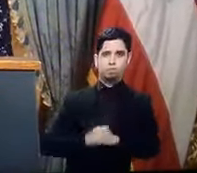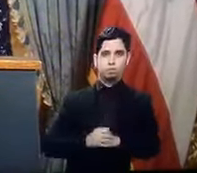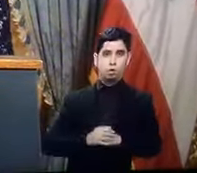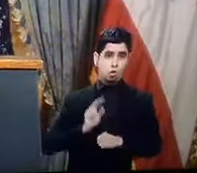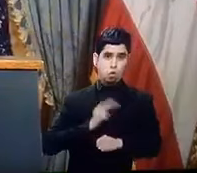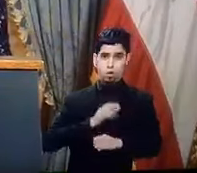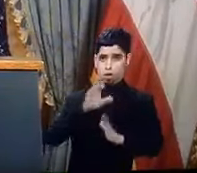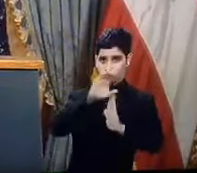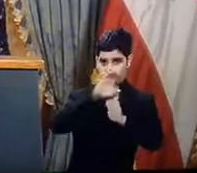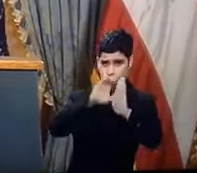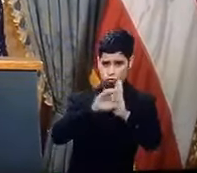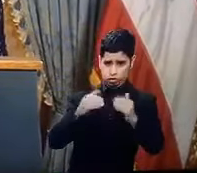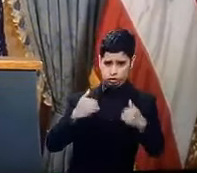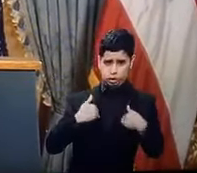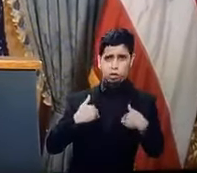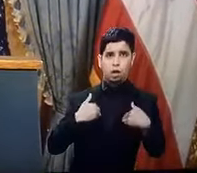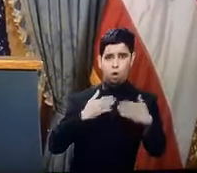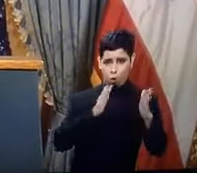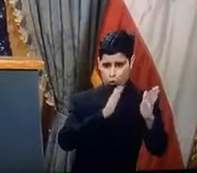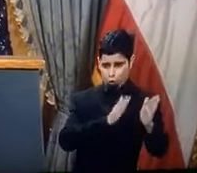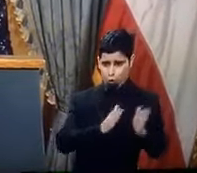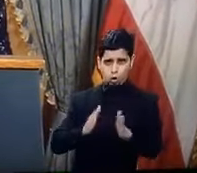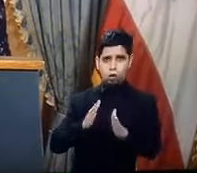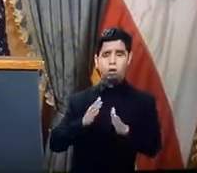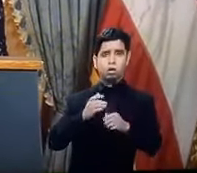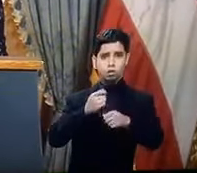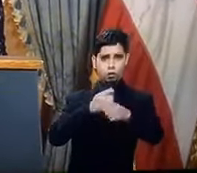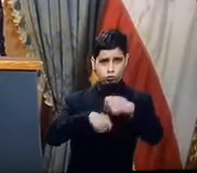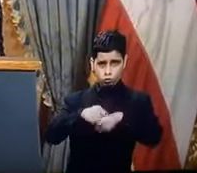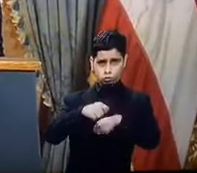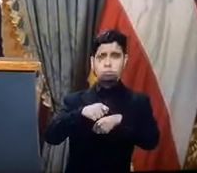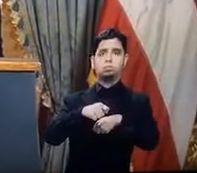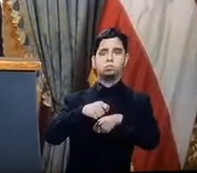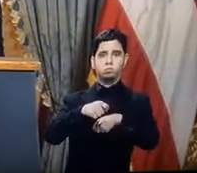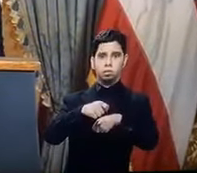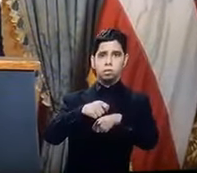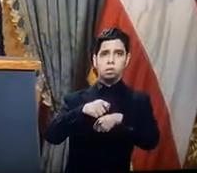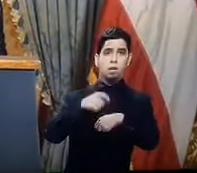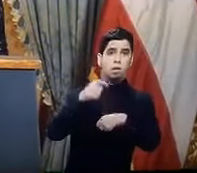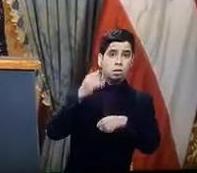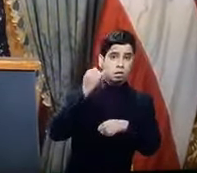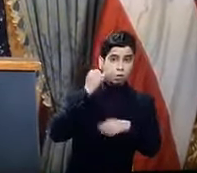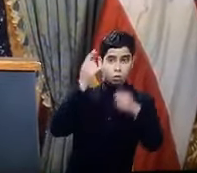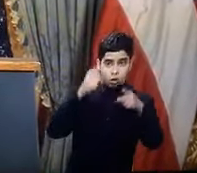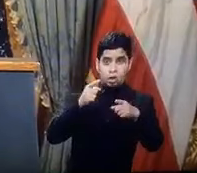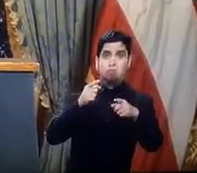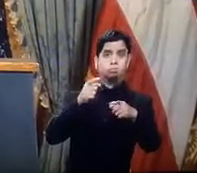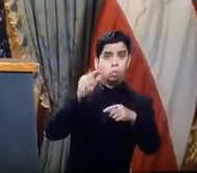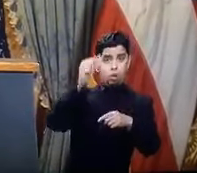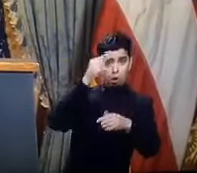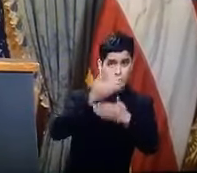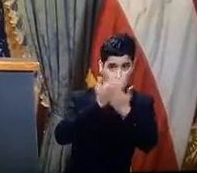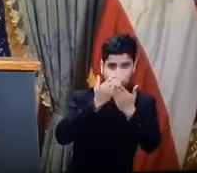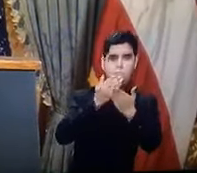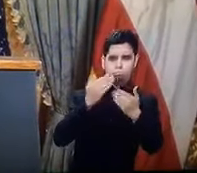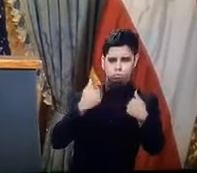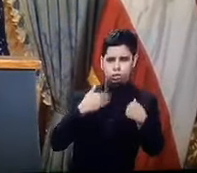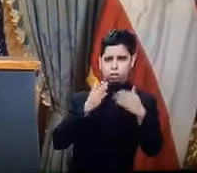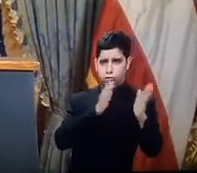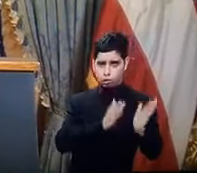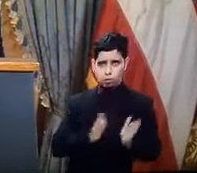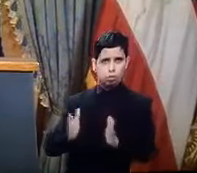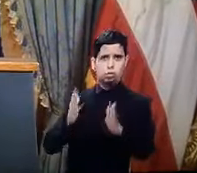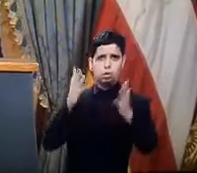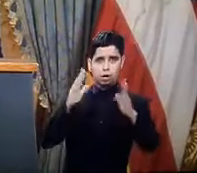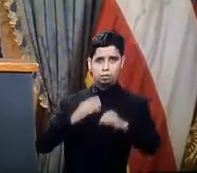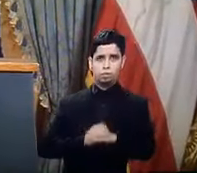Constitución establece un orden de sucesión para los casos en que exista una vacante permanente en el cargo de gobernador. Al estar vacante la